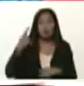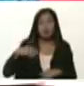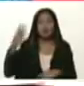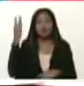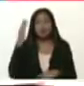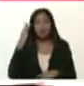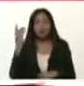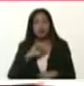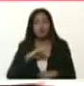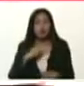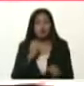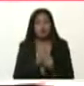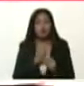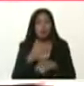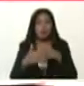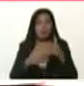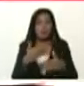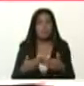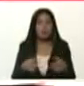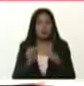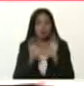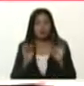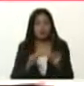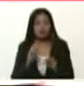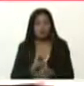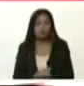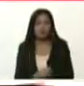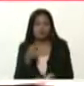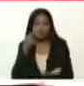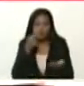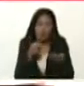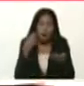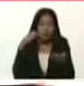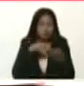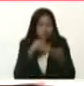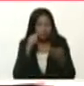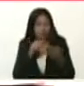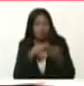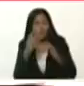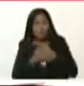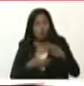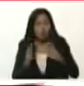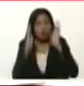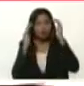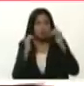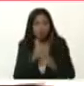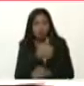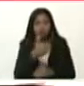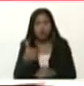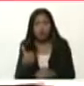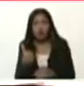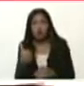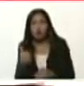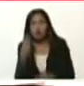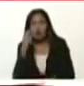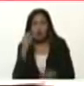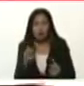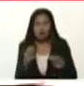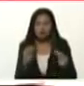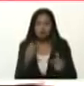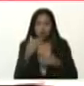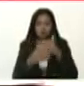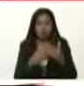hacemos permanentemente, cómo nosotros metemos la lupa, problema por problema, atención por atención, acción por